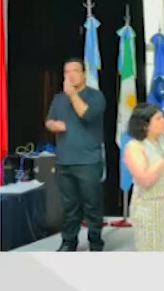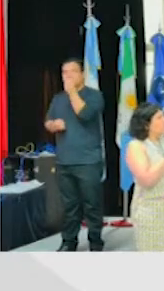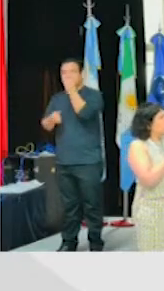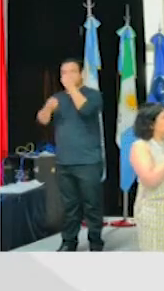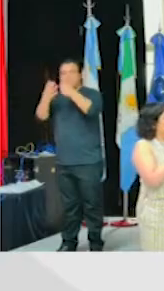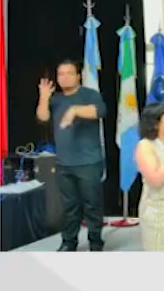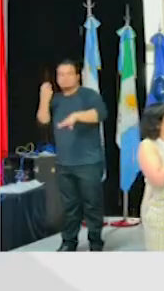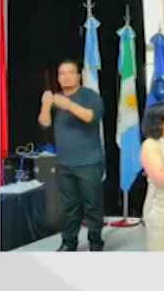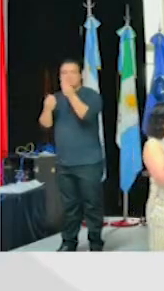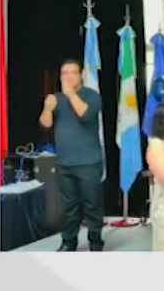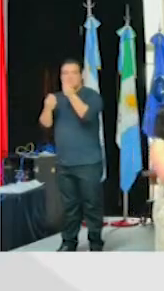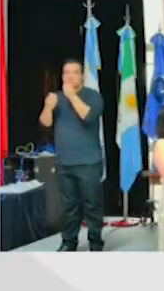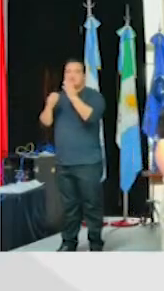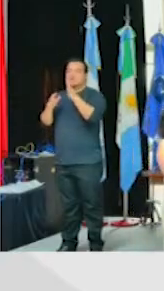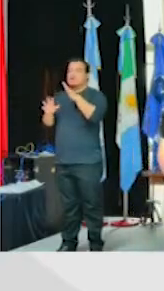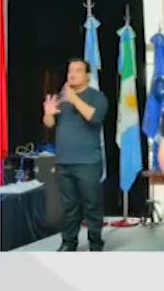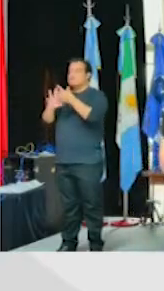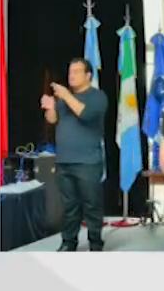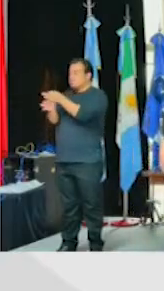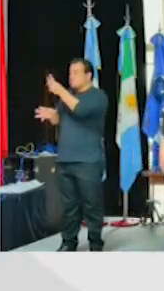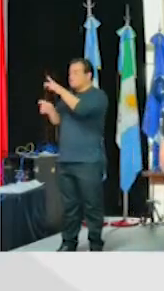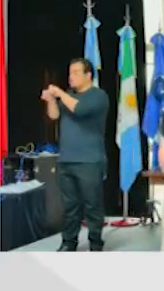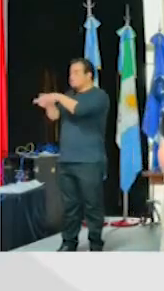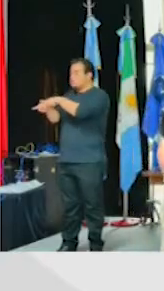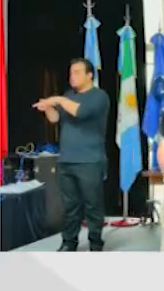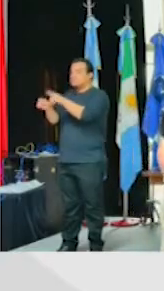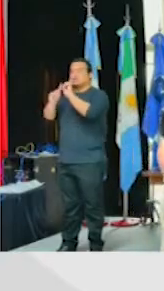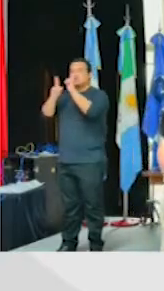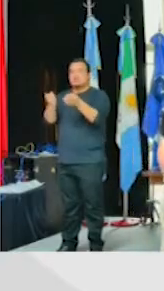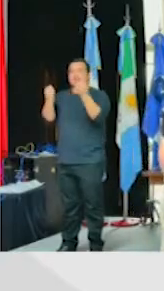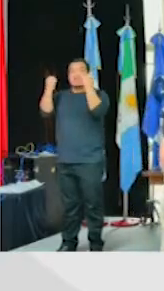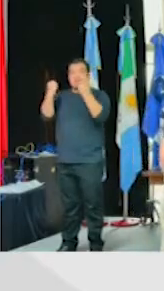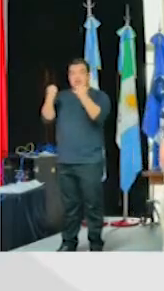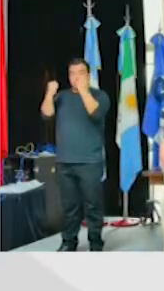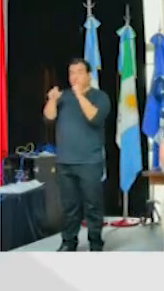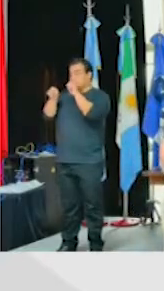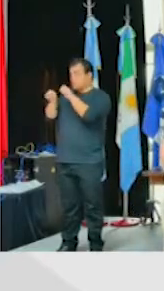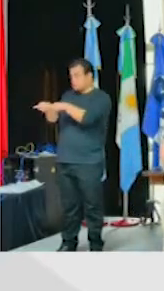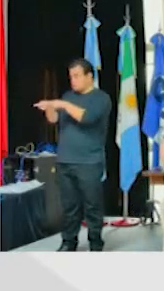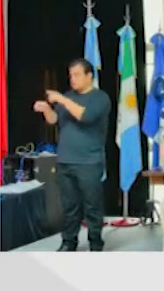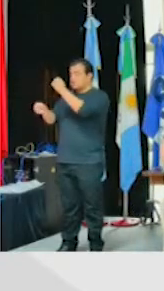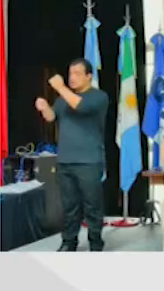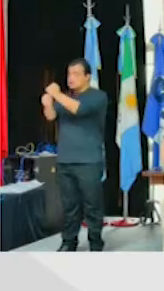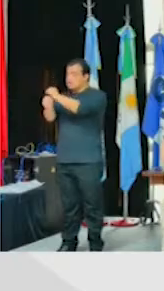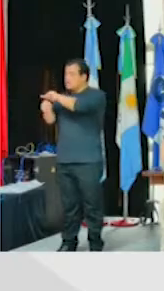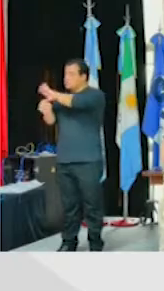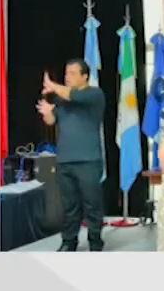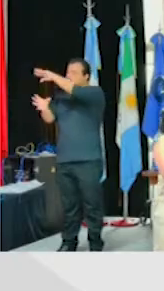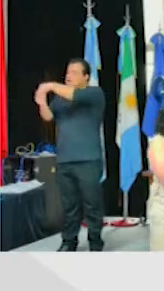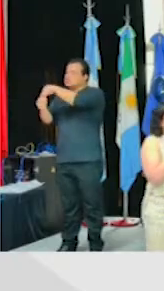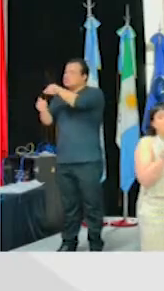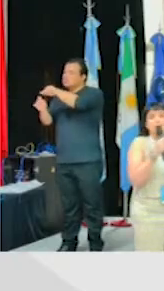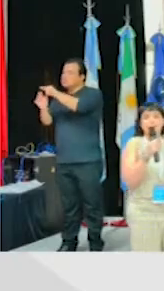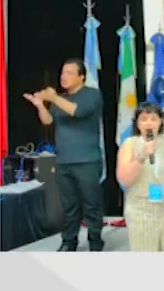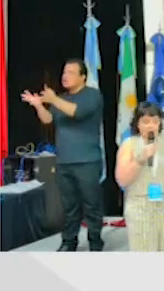situación laboral, qué educación, qué condiciones económicas, en qué ambiente laboral, qué vivienda, si tiene